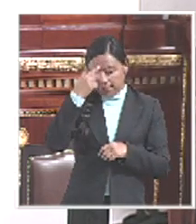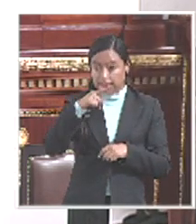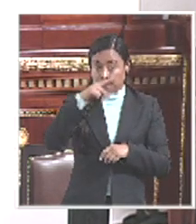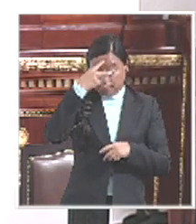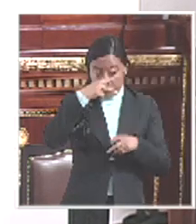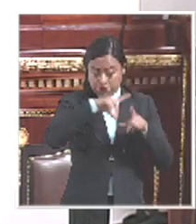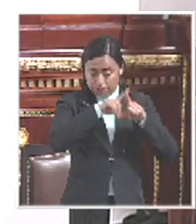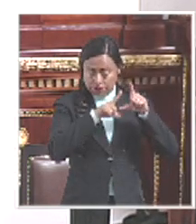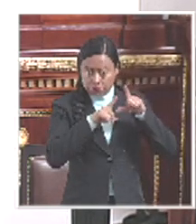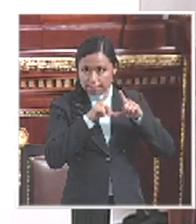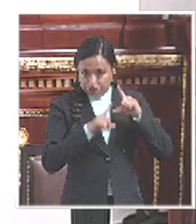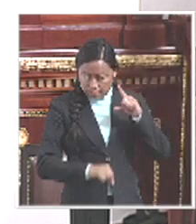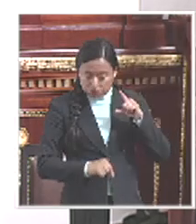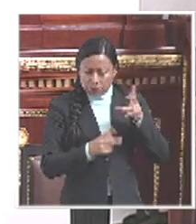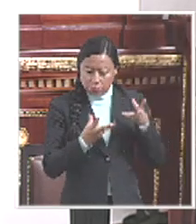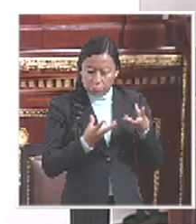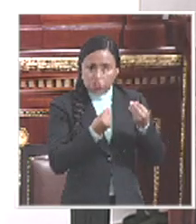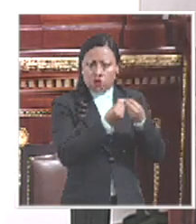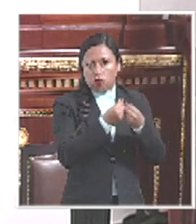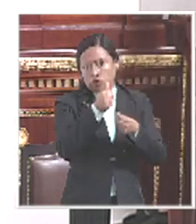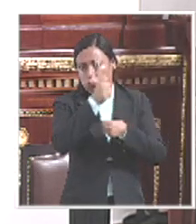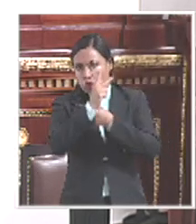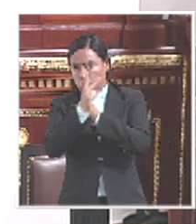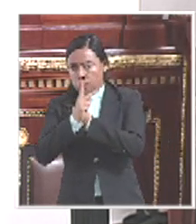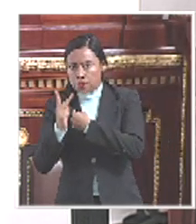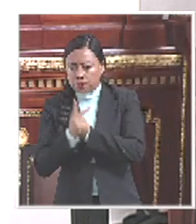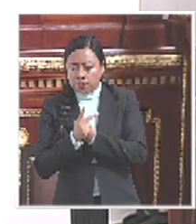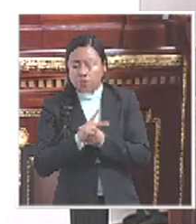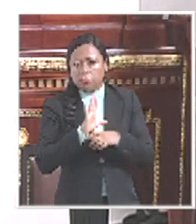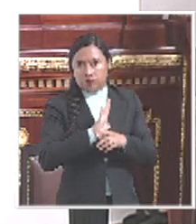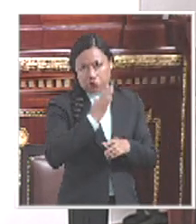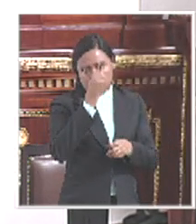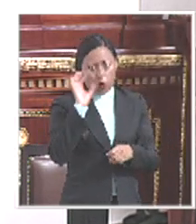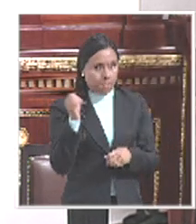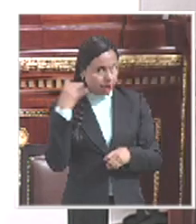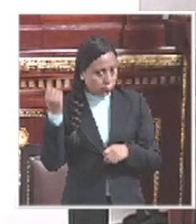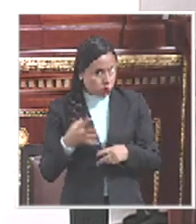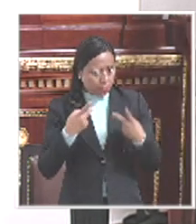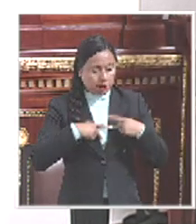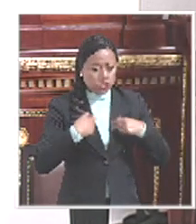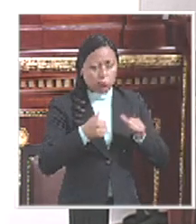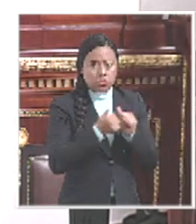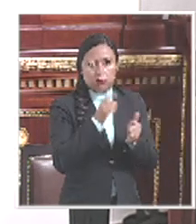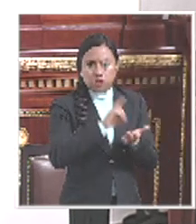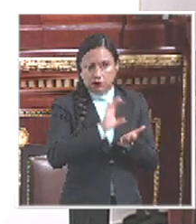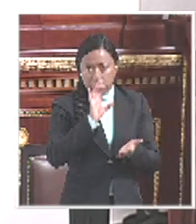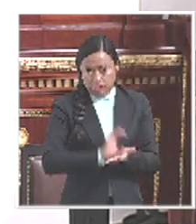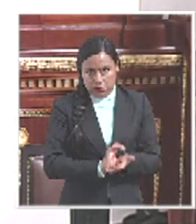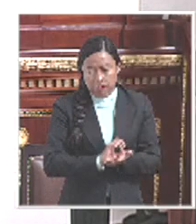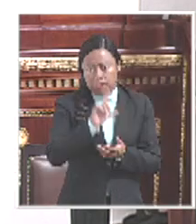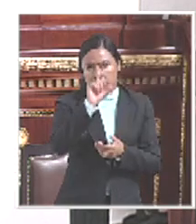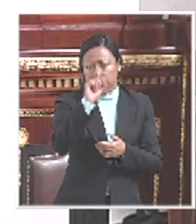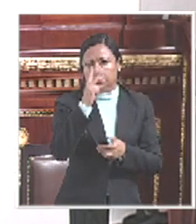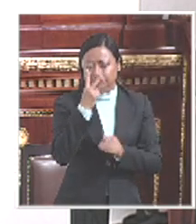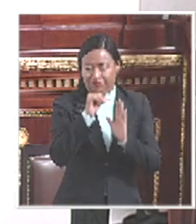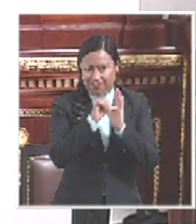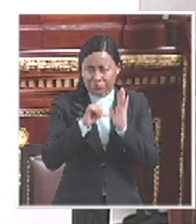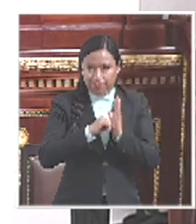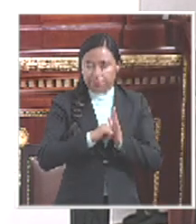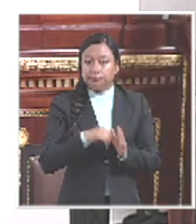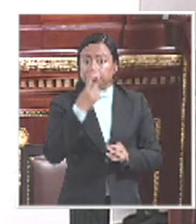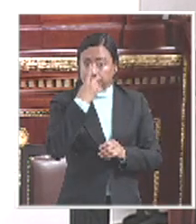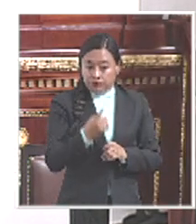las Personas con Discapacidad, la cual, su artículo 21, dicta que los Estados parte